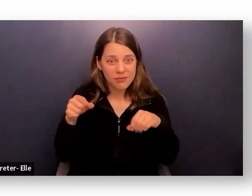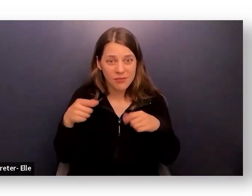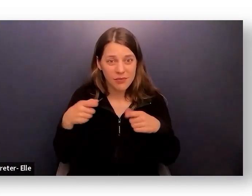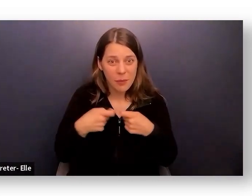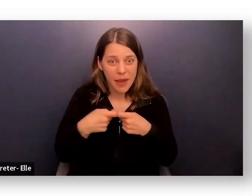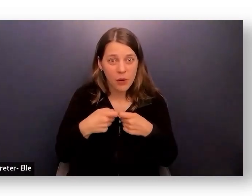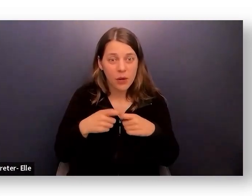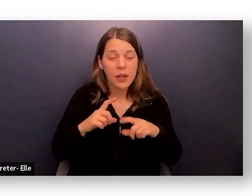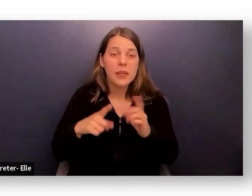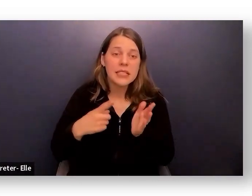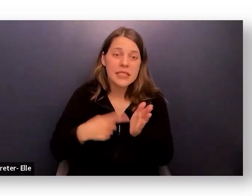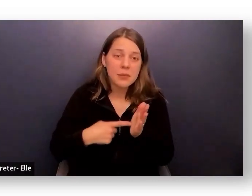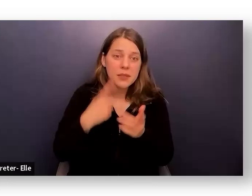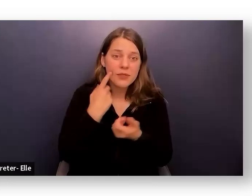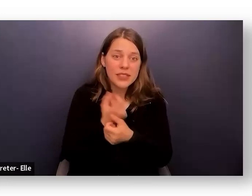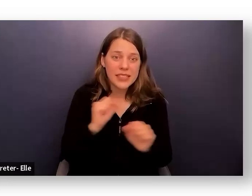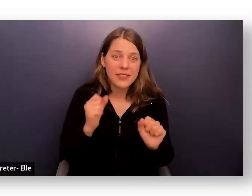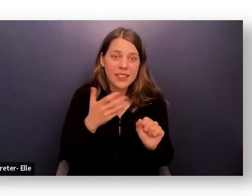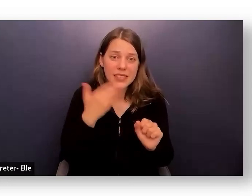no queremos hacer.